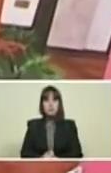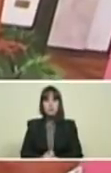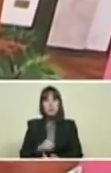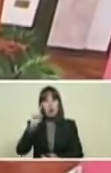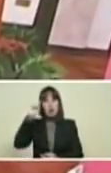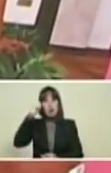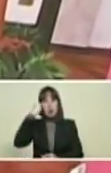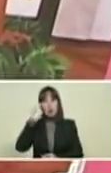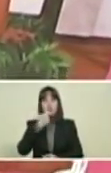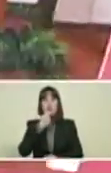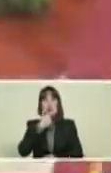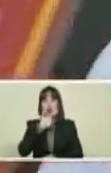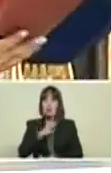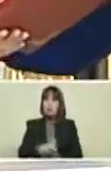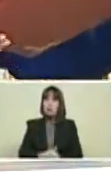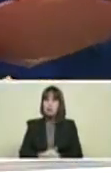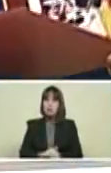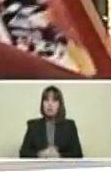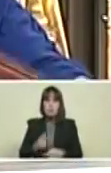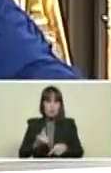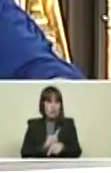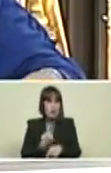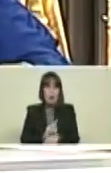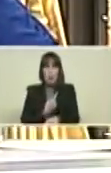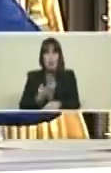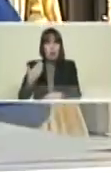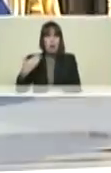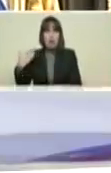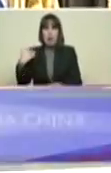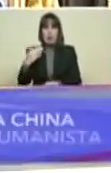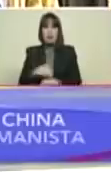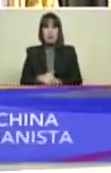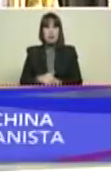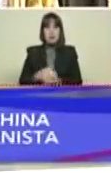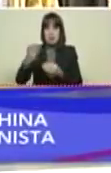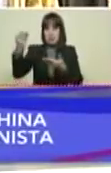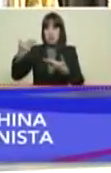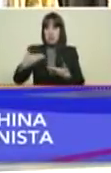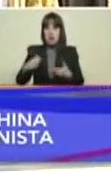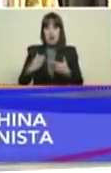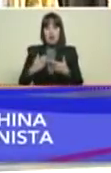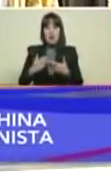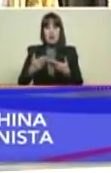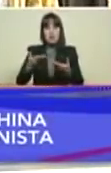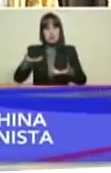Recuerdo muy bonito, esto fue apenas hace unas horas. Me traje su regalo, su recuerdo.